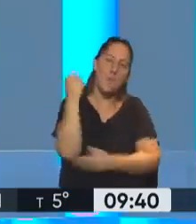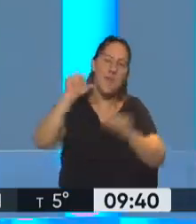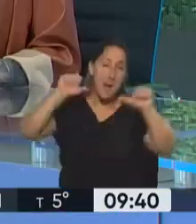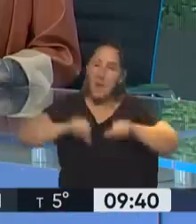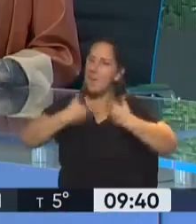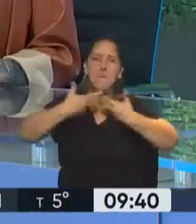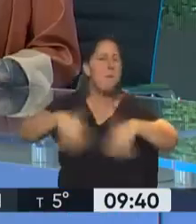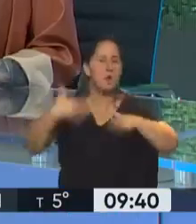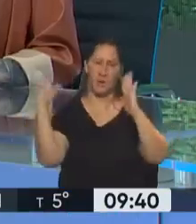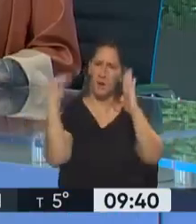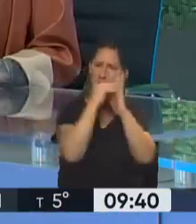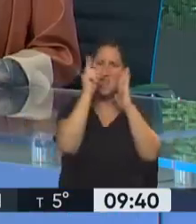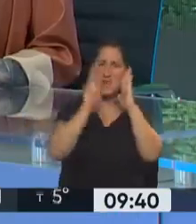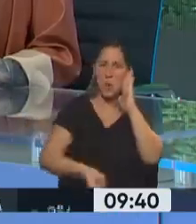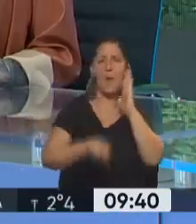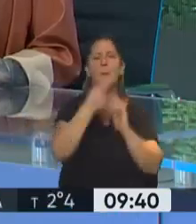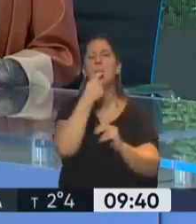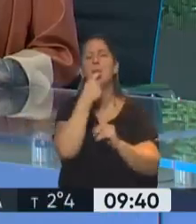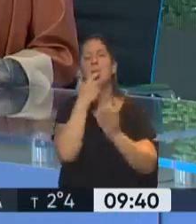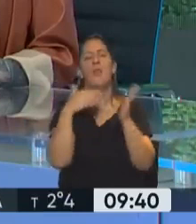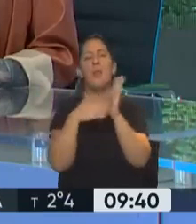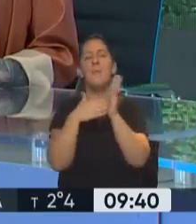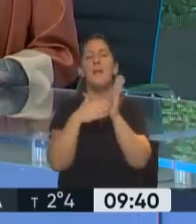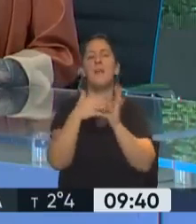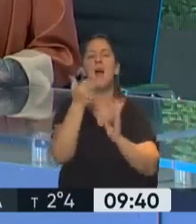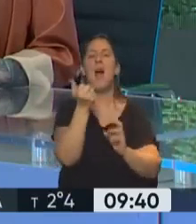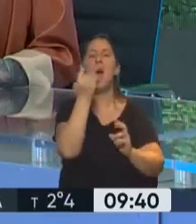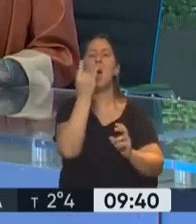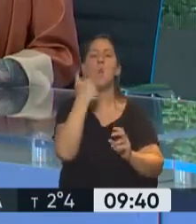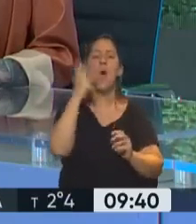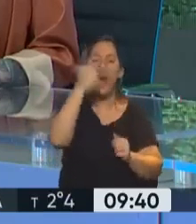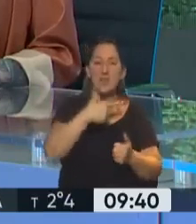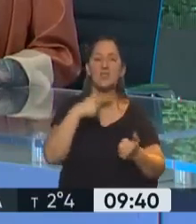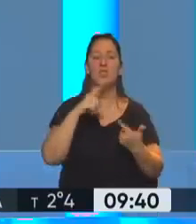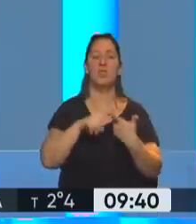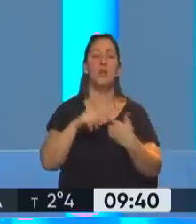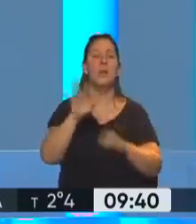la situación que tengas por ejemplo asignación universal por hijo